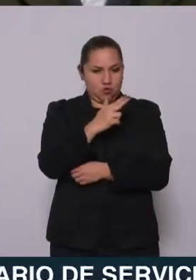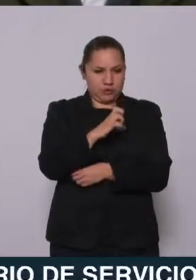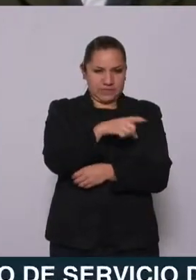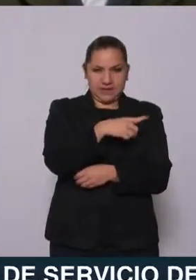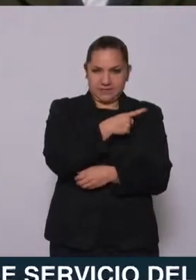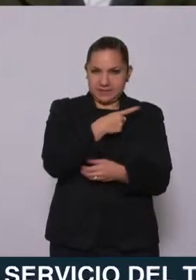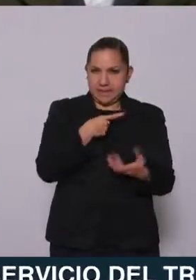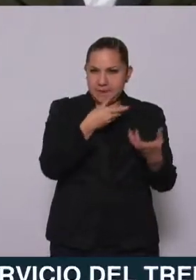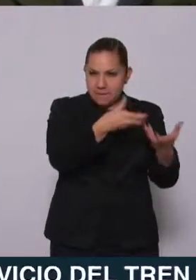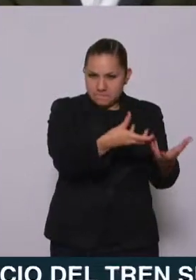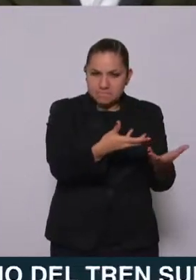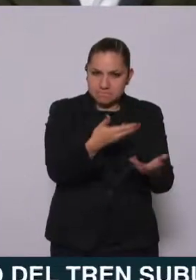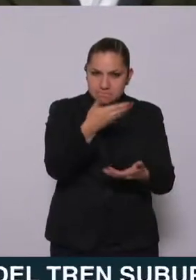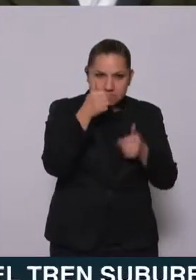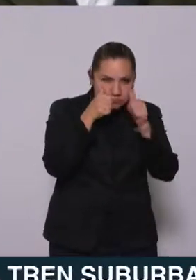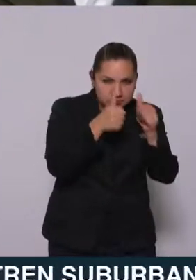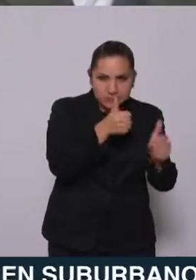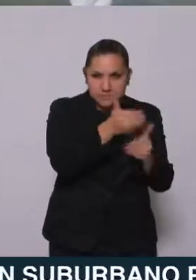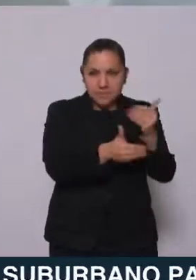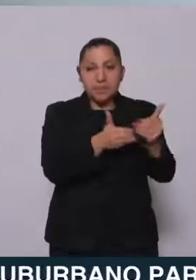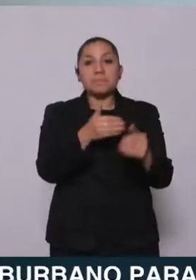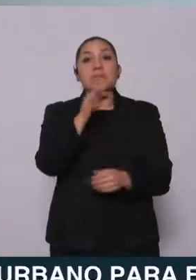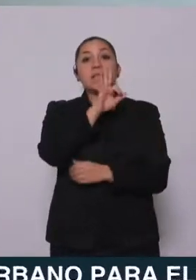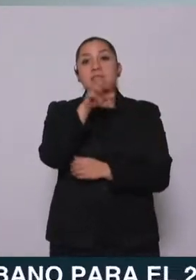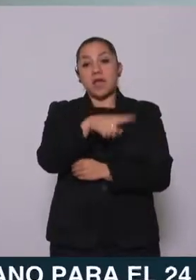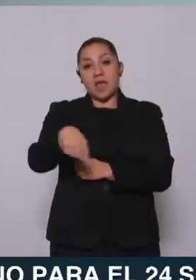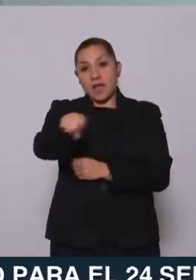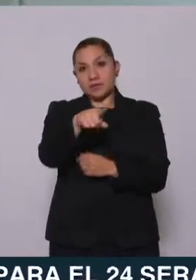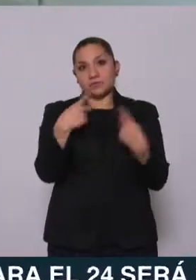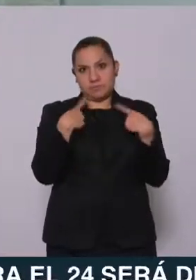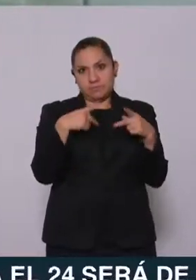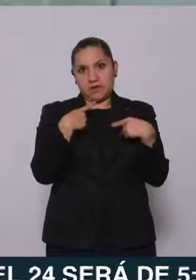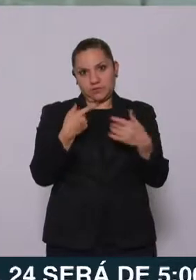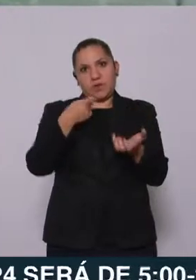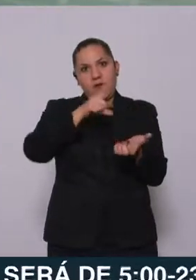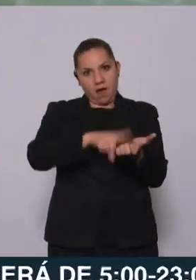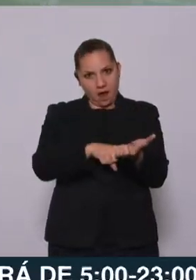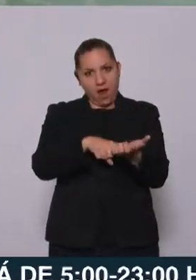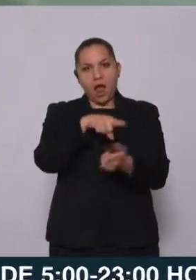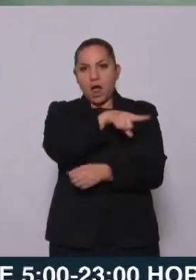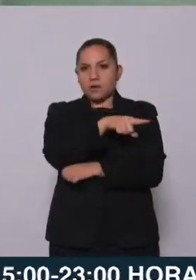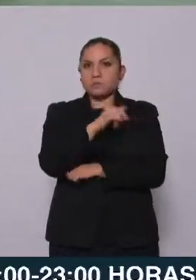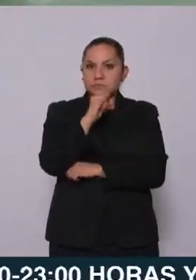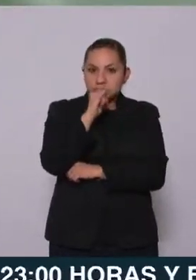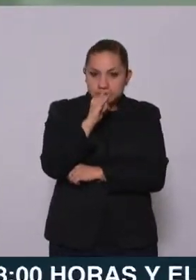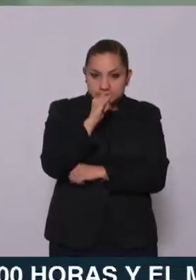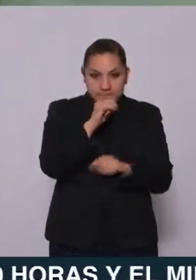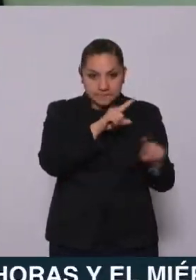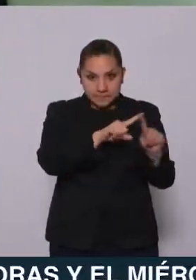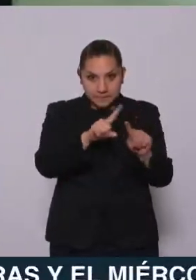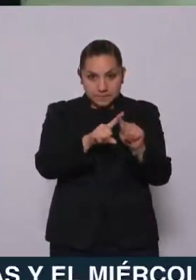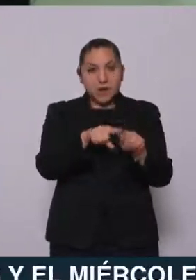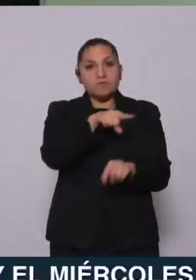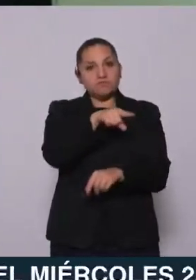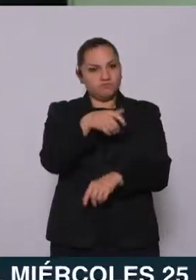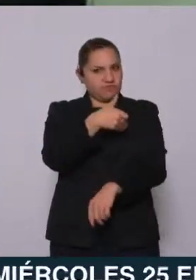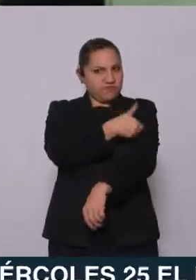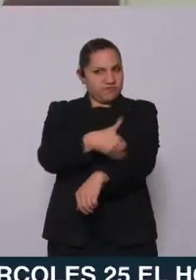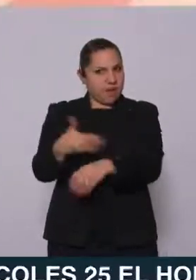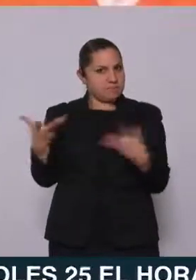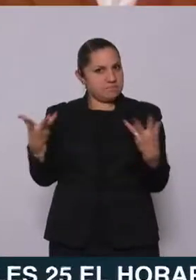para todas las personas que se encuentran cumpliendo una sanción en alguno de los centros de reclusión de la Ciudad de México y que no podrán estar con sus